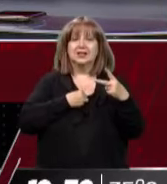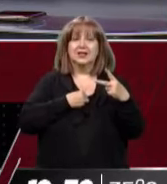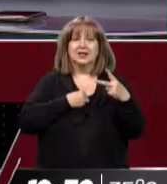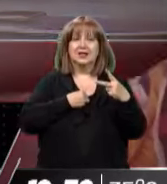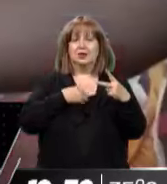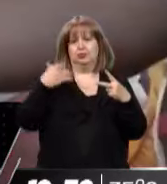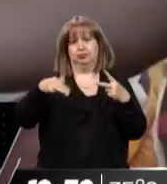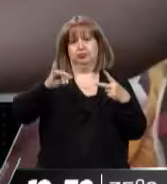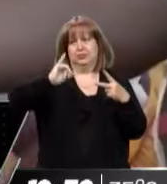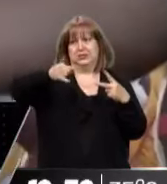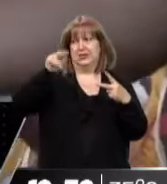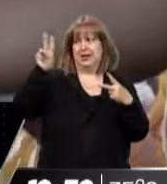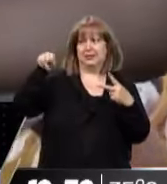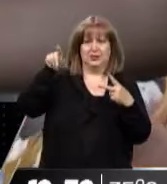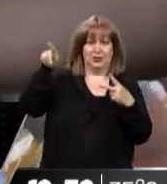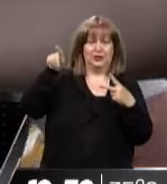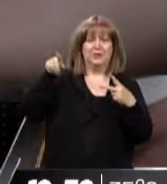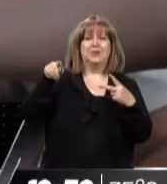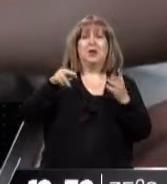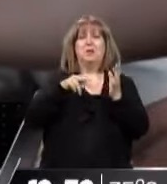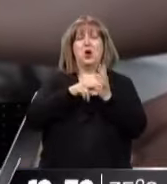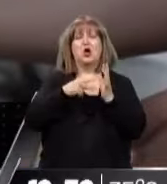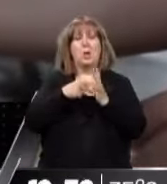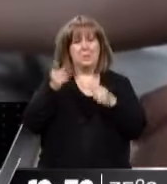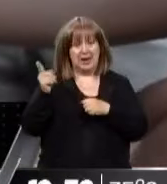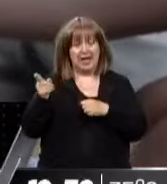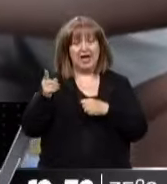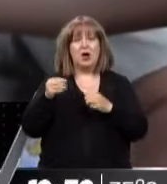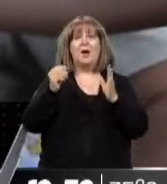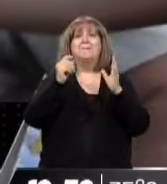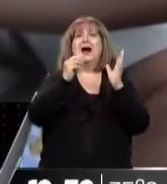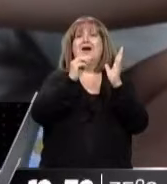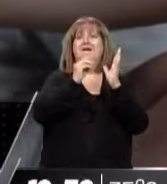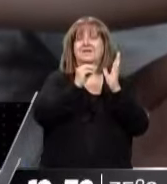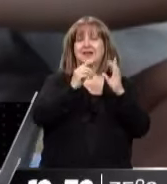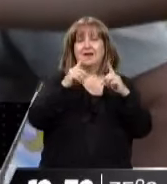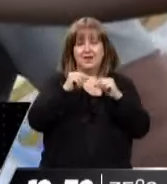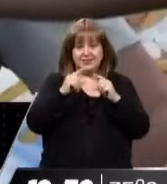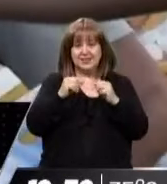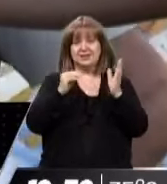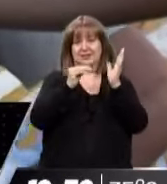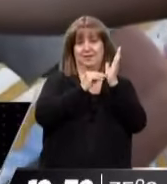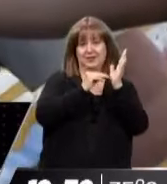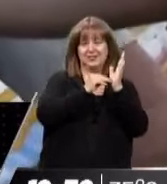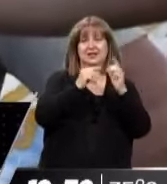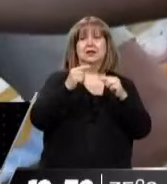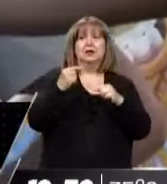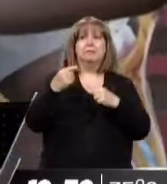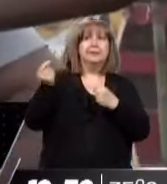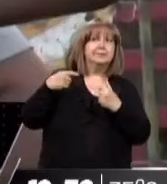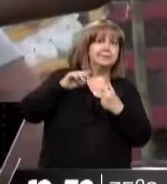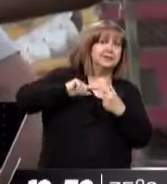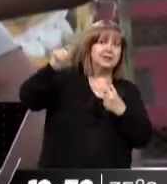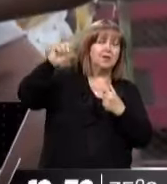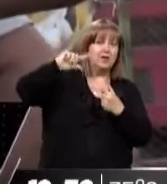Sí muy complejo por el además por el calendario no estaban todos en competencia nadie quiere venir a San Martín por